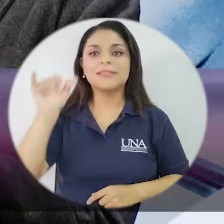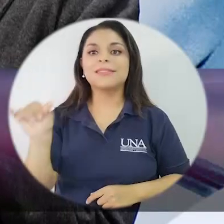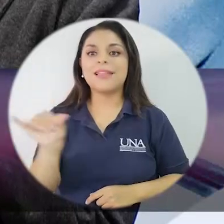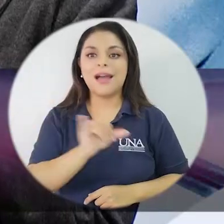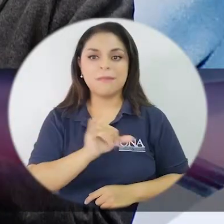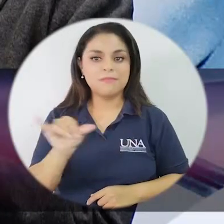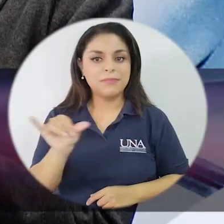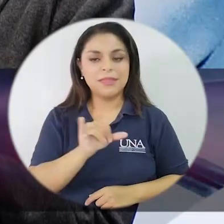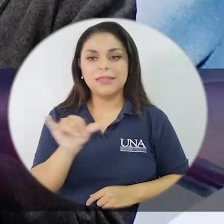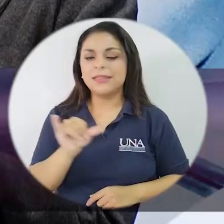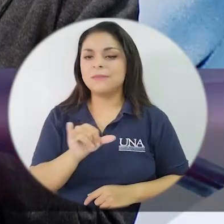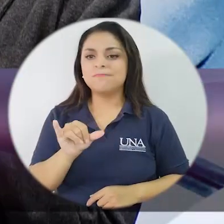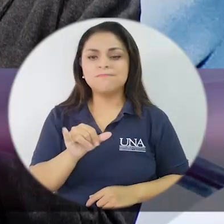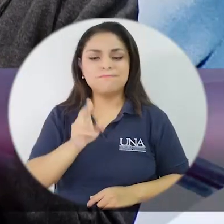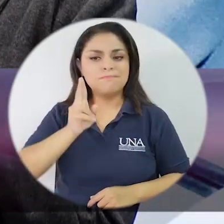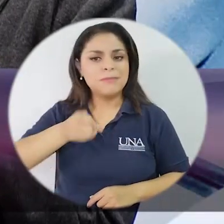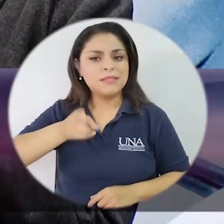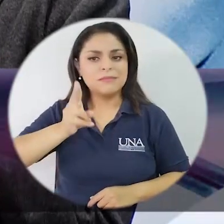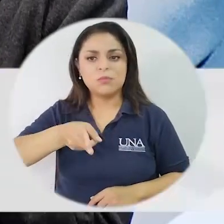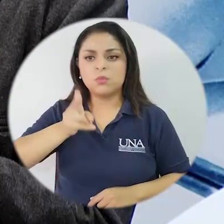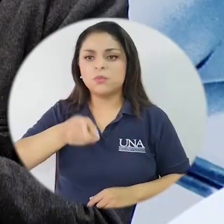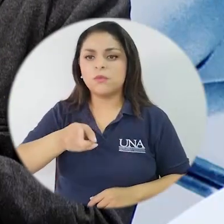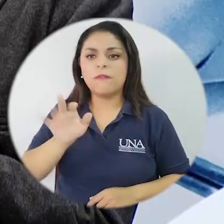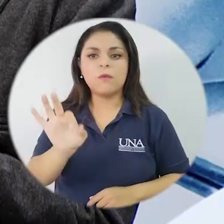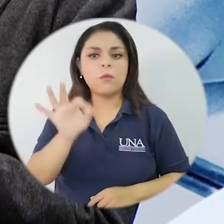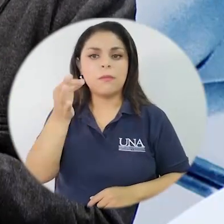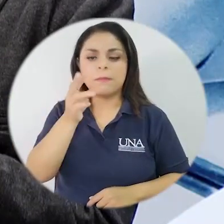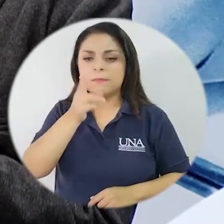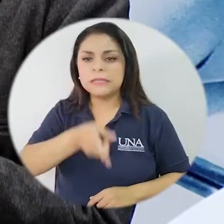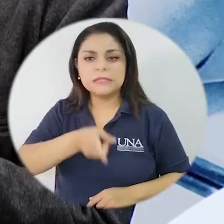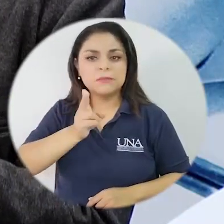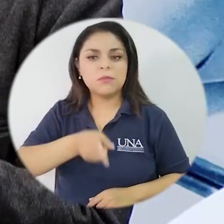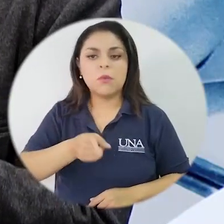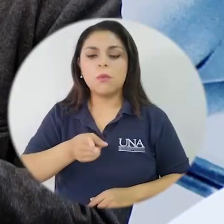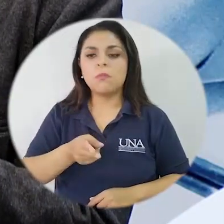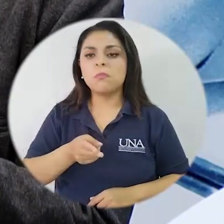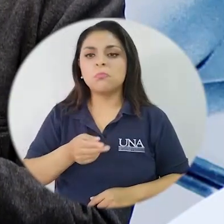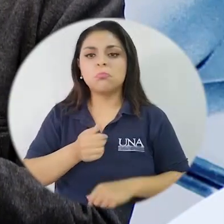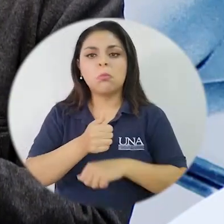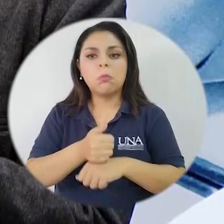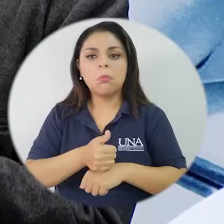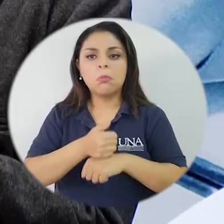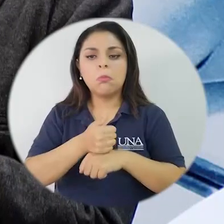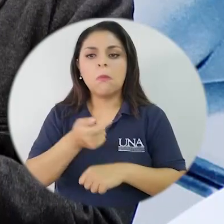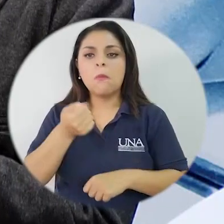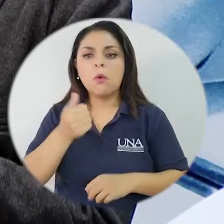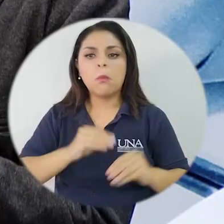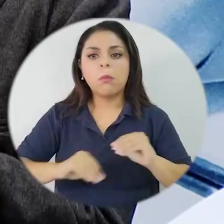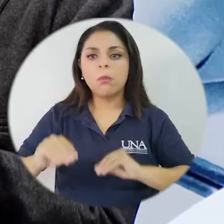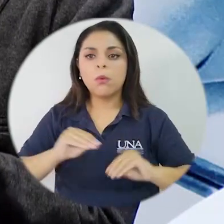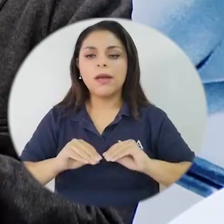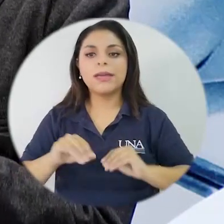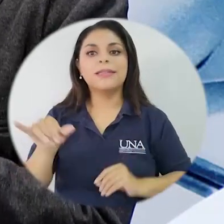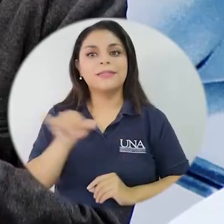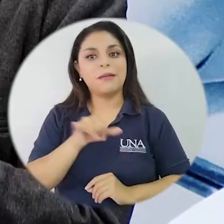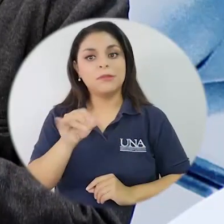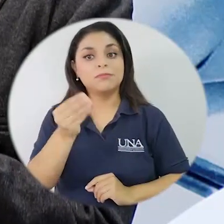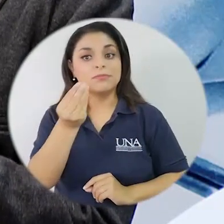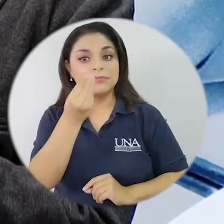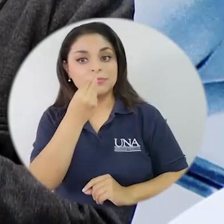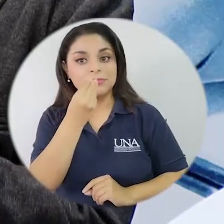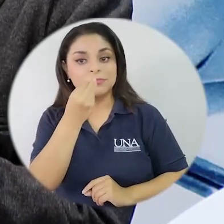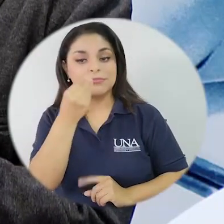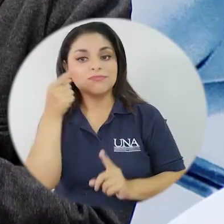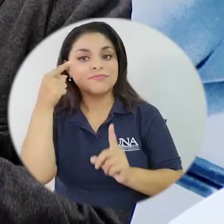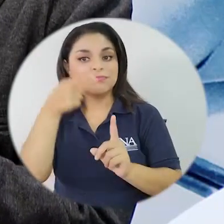también viene siguiendo esas mismas características o esa misma línea de moverse poco, y tiene que ver también con la alimentación